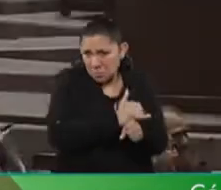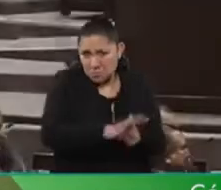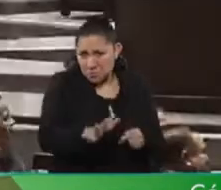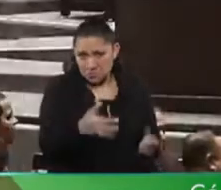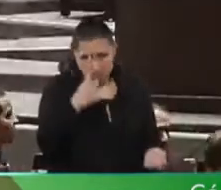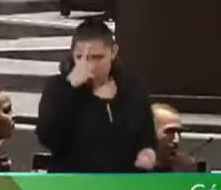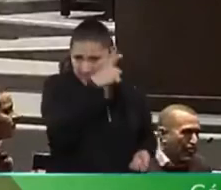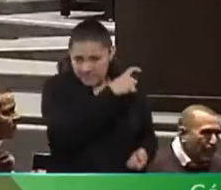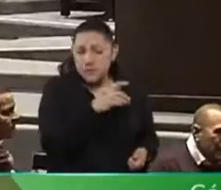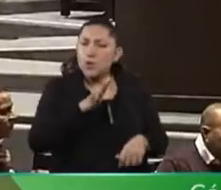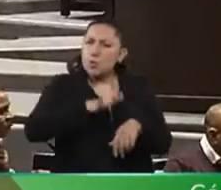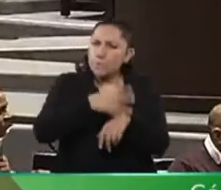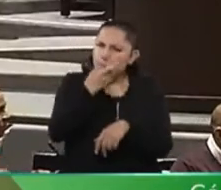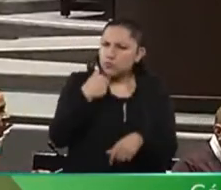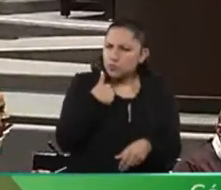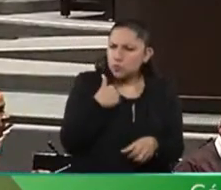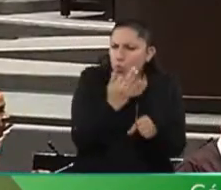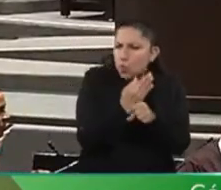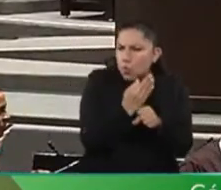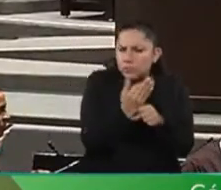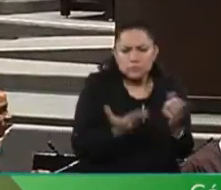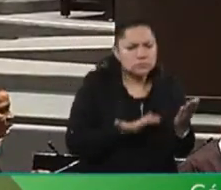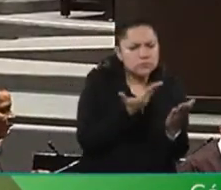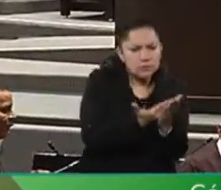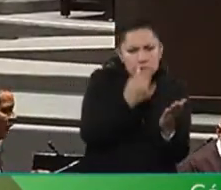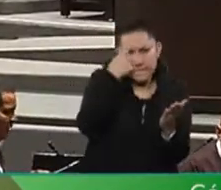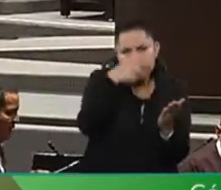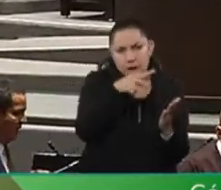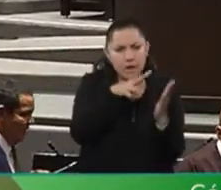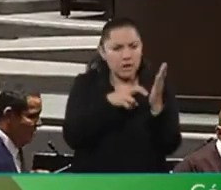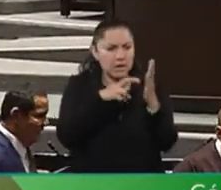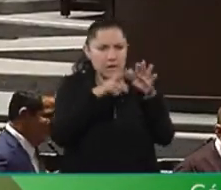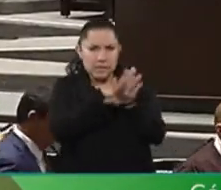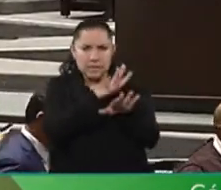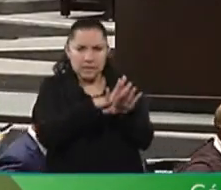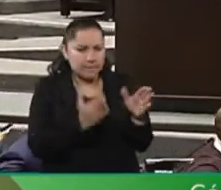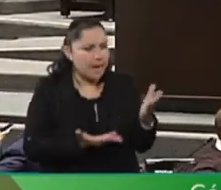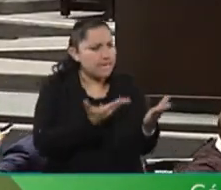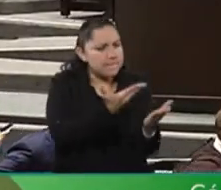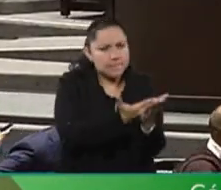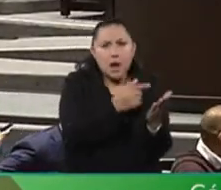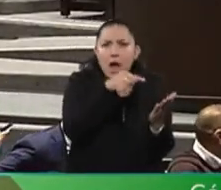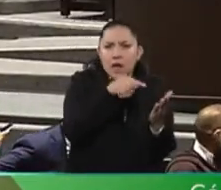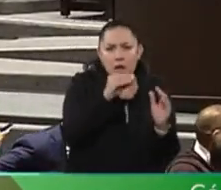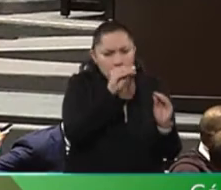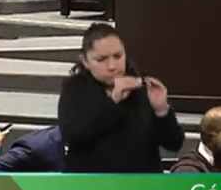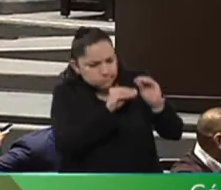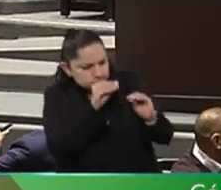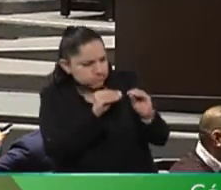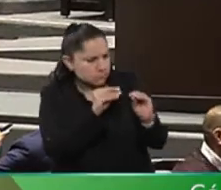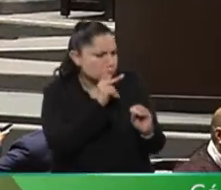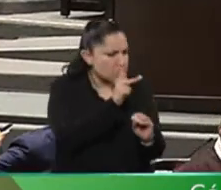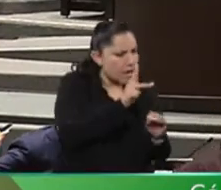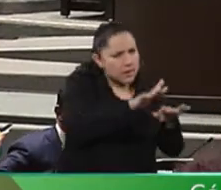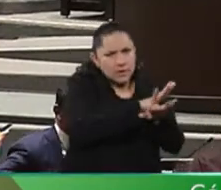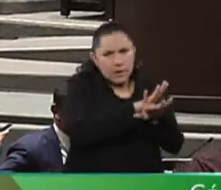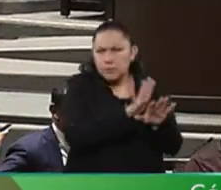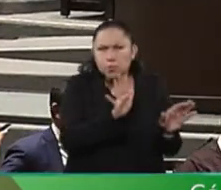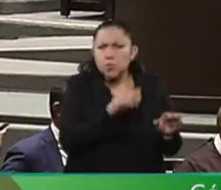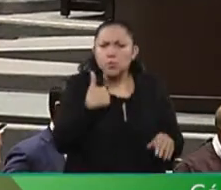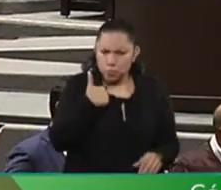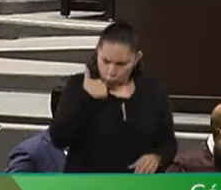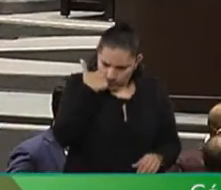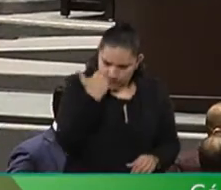técnica legislativa y de economía del lenguaje sino que quiero hacer un llamado al Gobierno Federal un llamado respetuoso y también